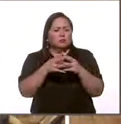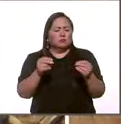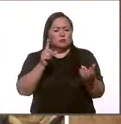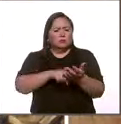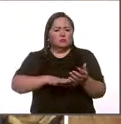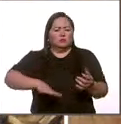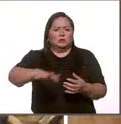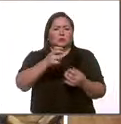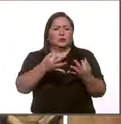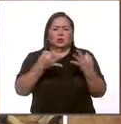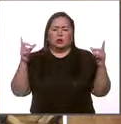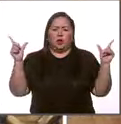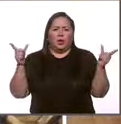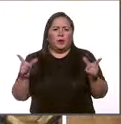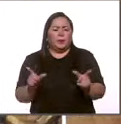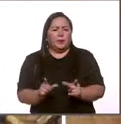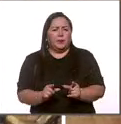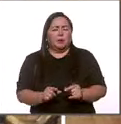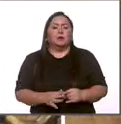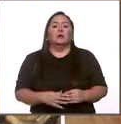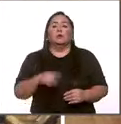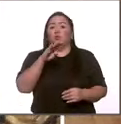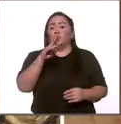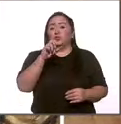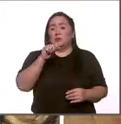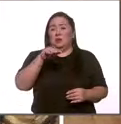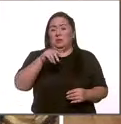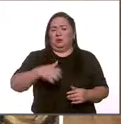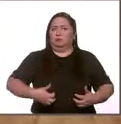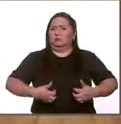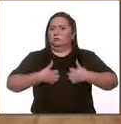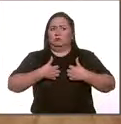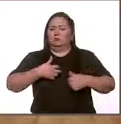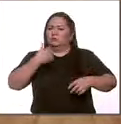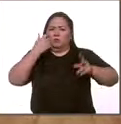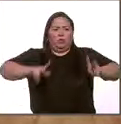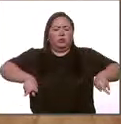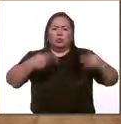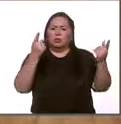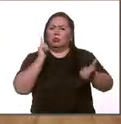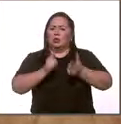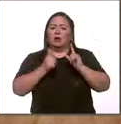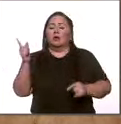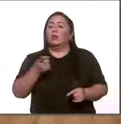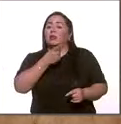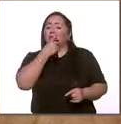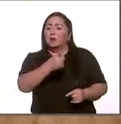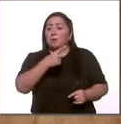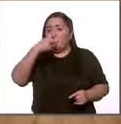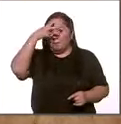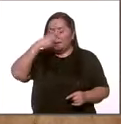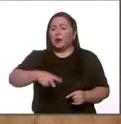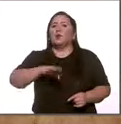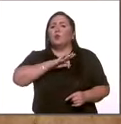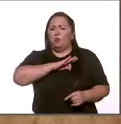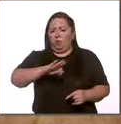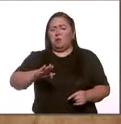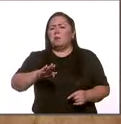superficie de la tierra. Bustamante se opuso a la venta de Texas y dijo México podría